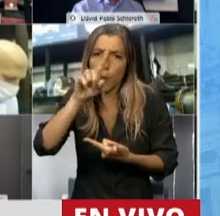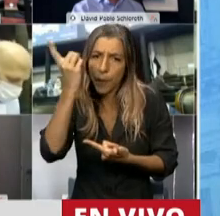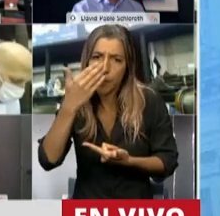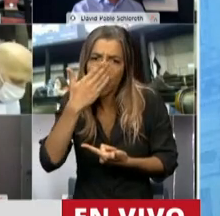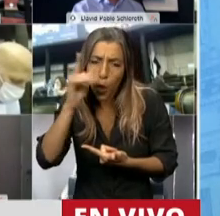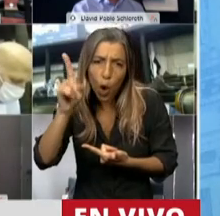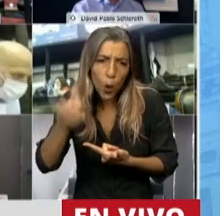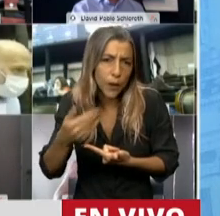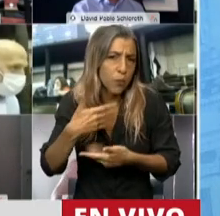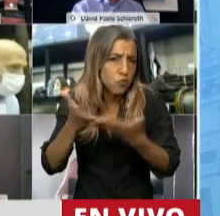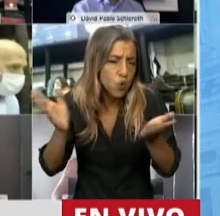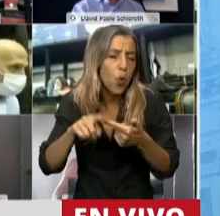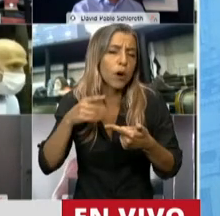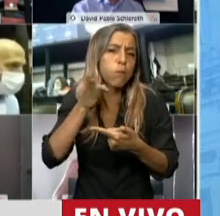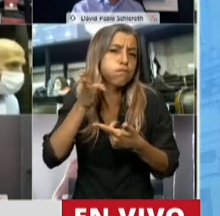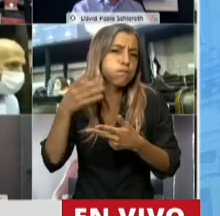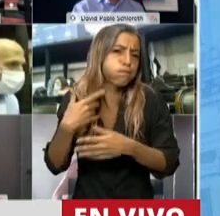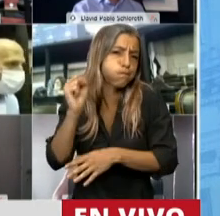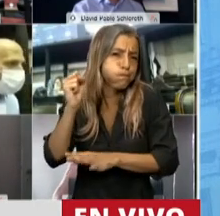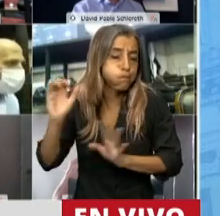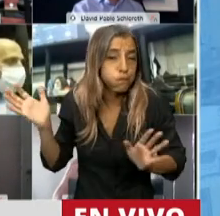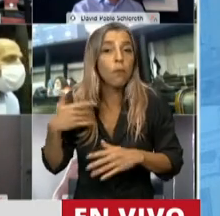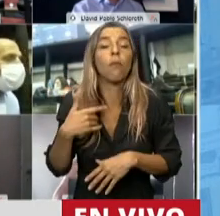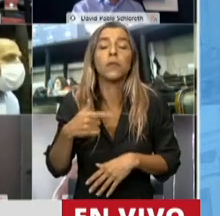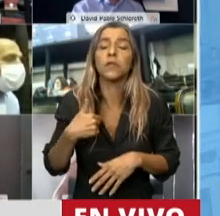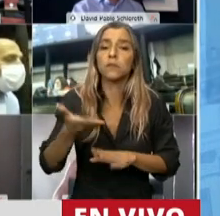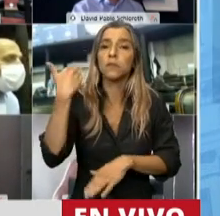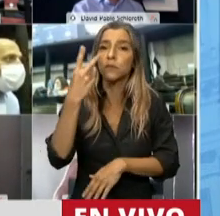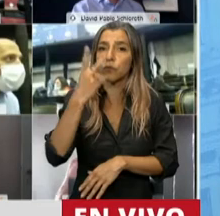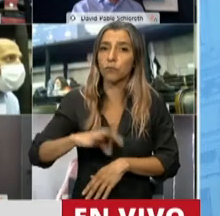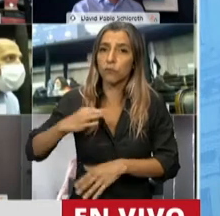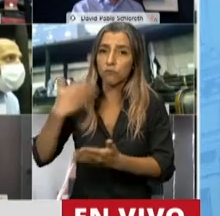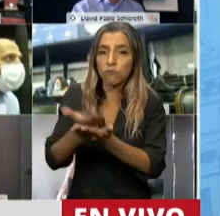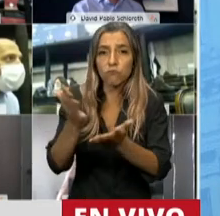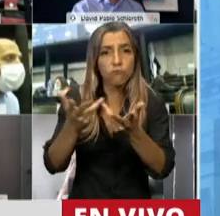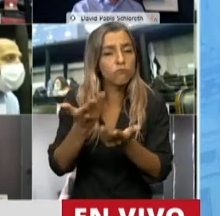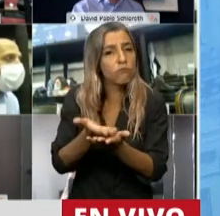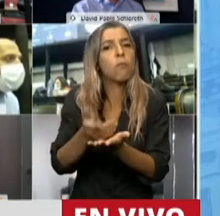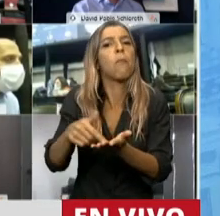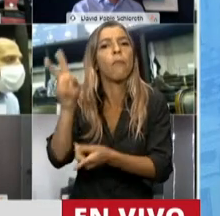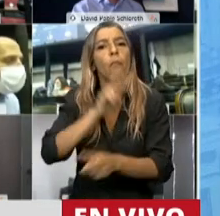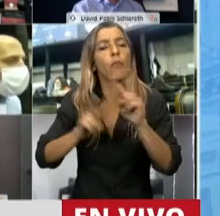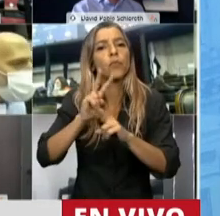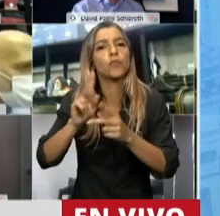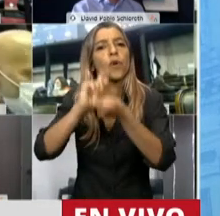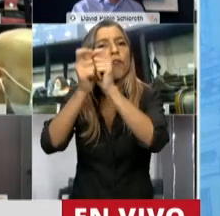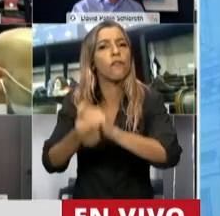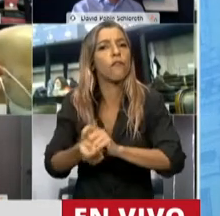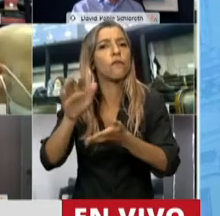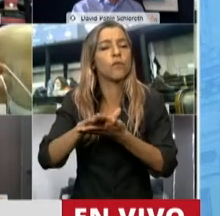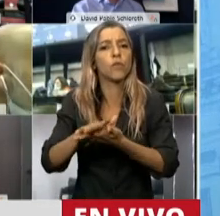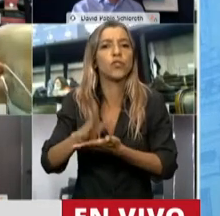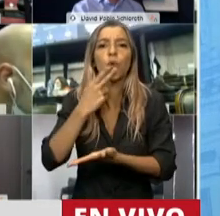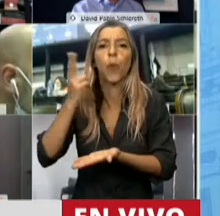y presenté esta iniciativa hace más de 2 años, que casualmente busca reformar la ley del impuesto a las ganancias